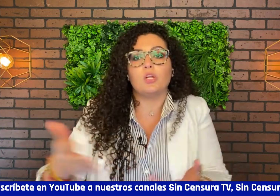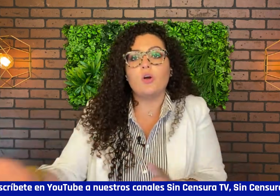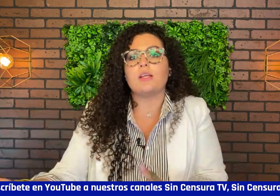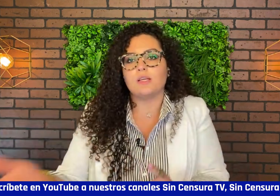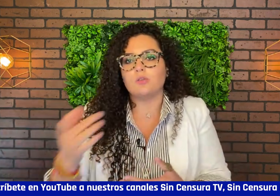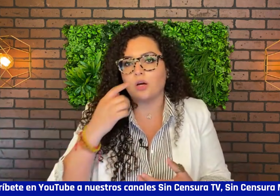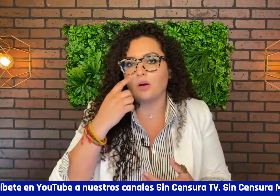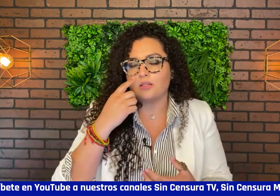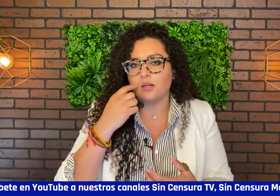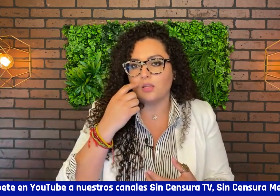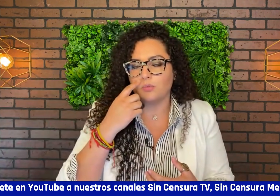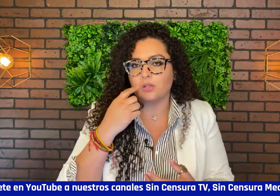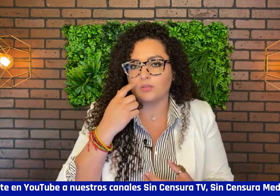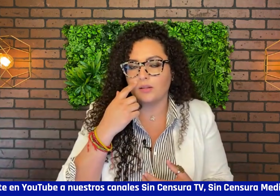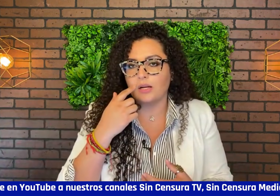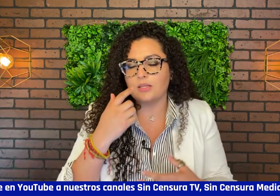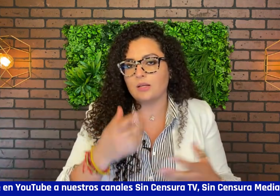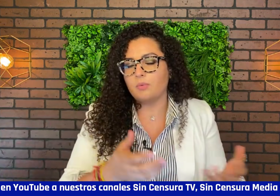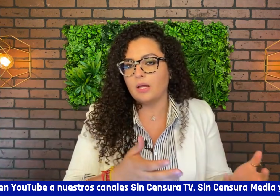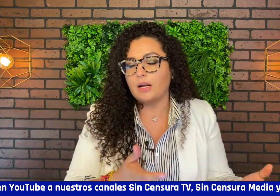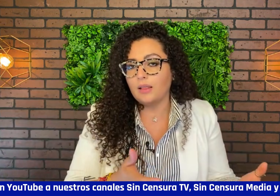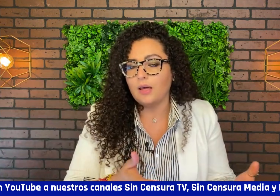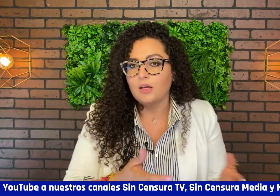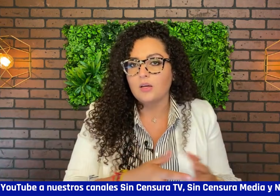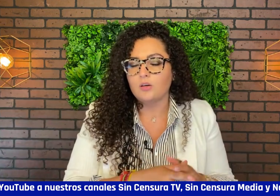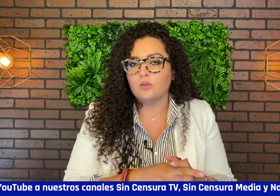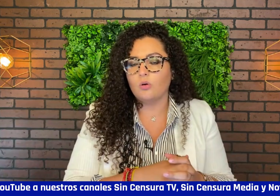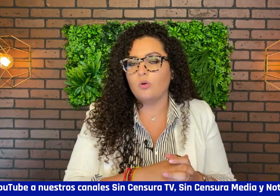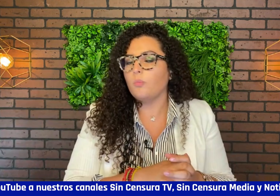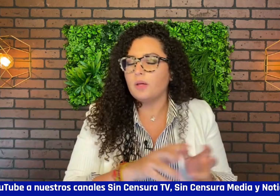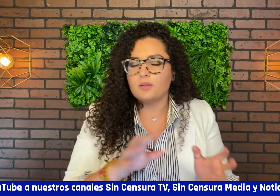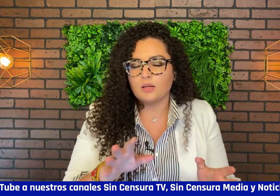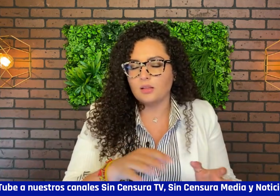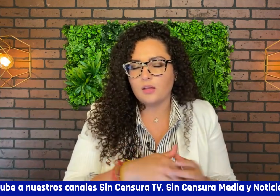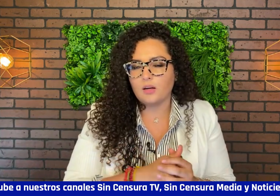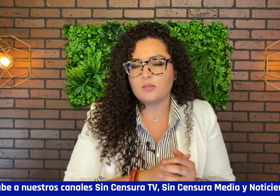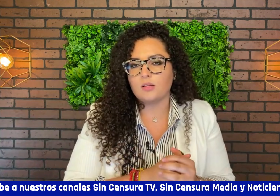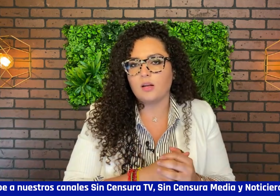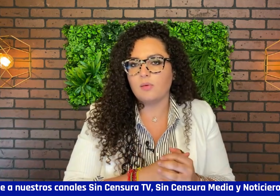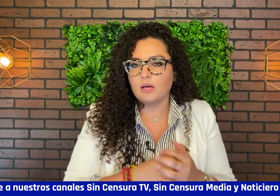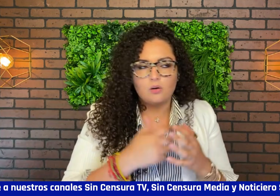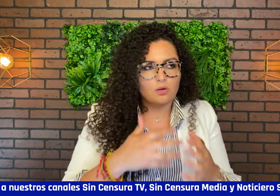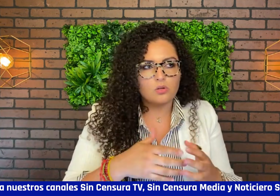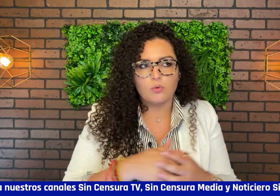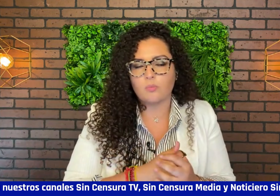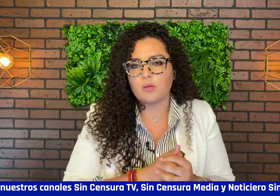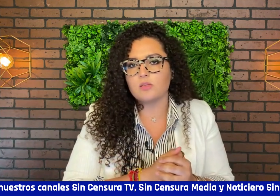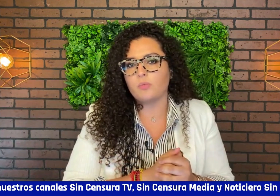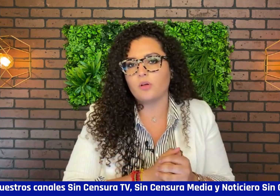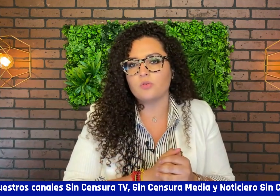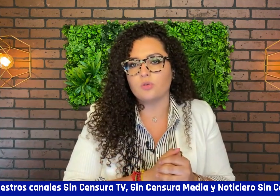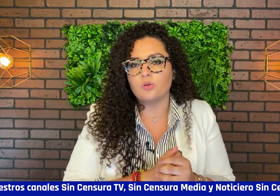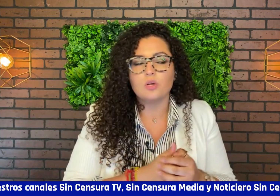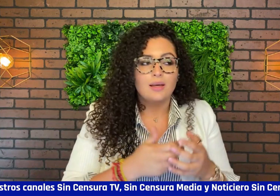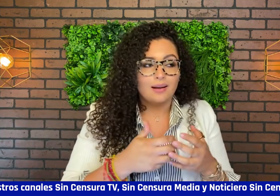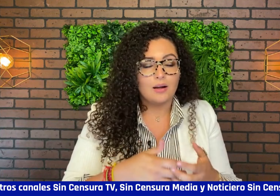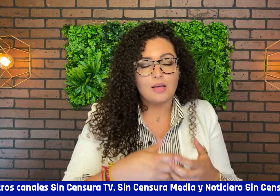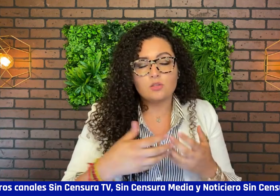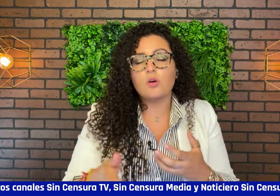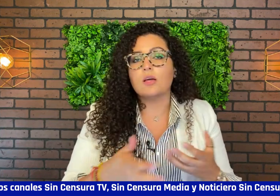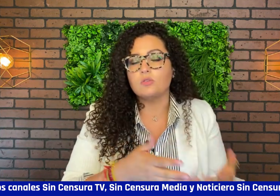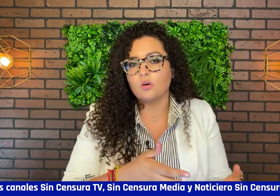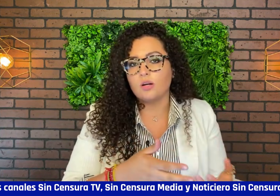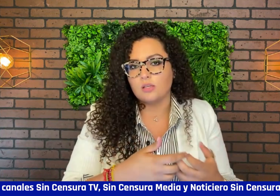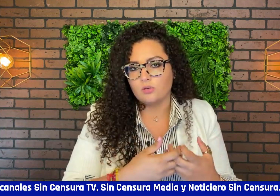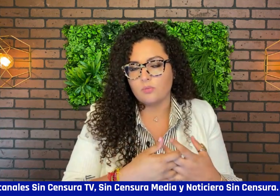los patrones de los que ahora serán diputados federales del PRIAN-RD. No piense que tienen esta dinámica, no es como que piensen por ellos solos, en